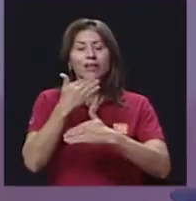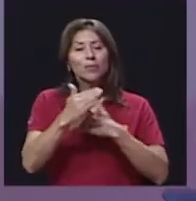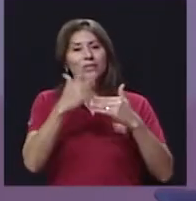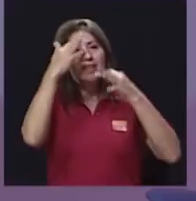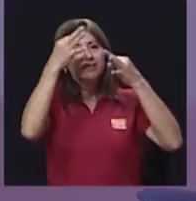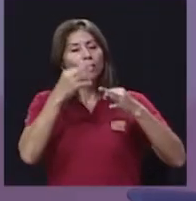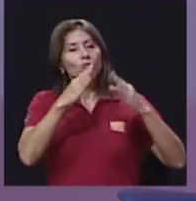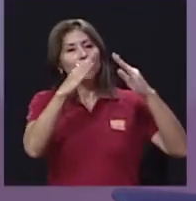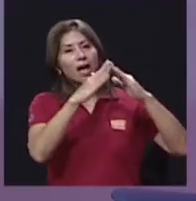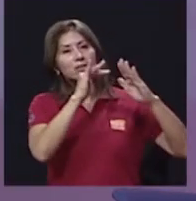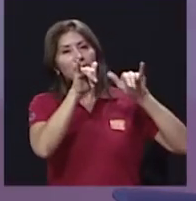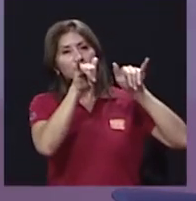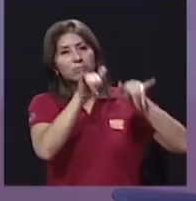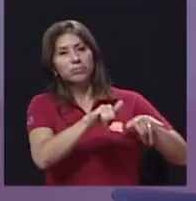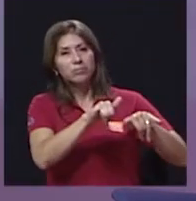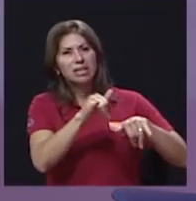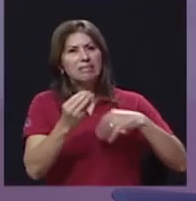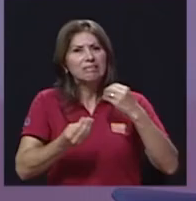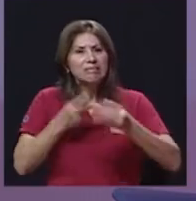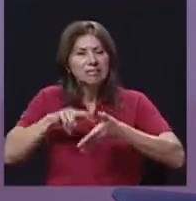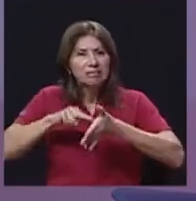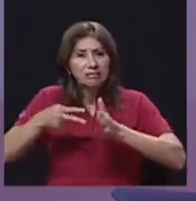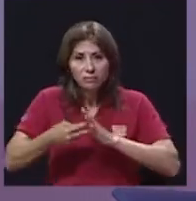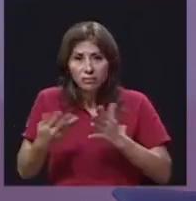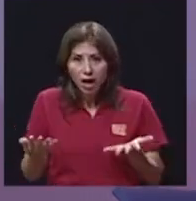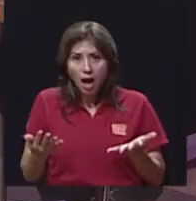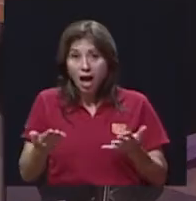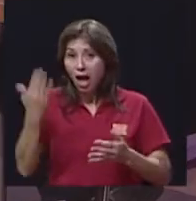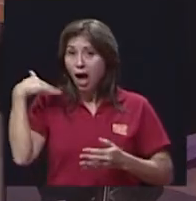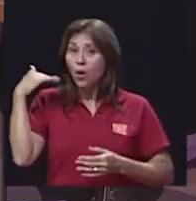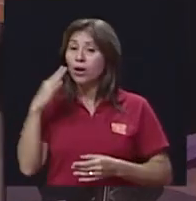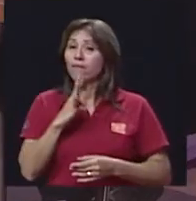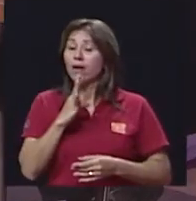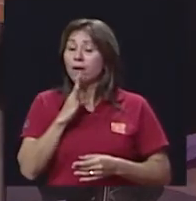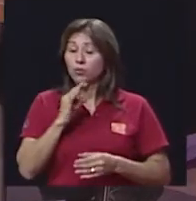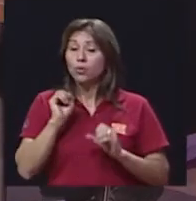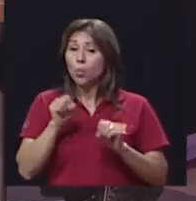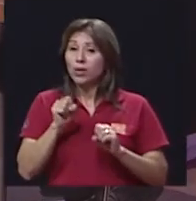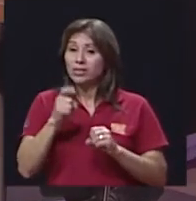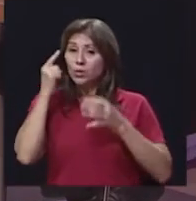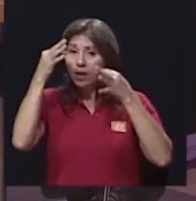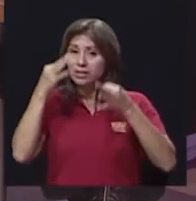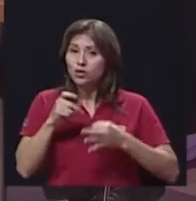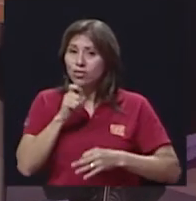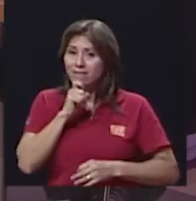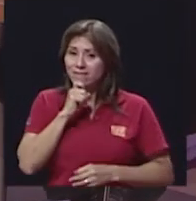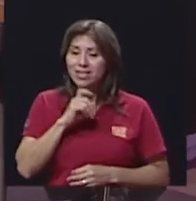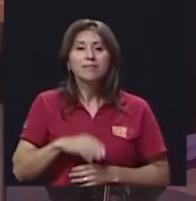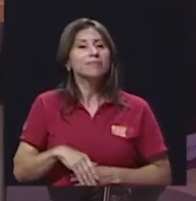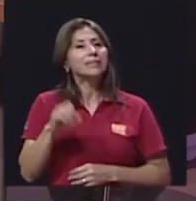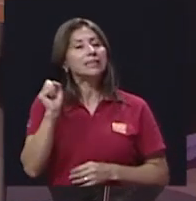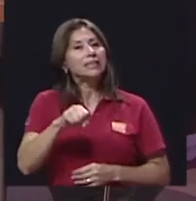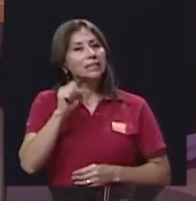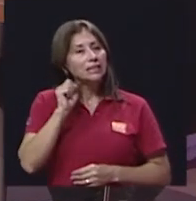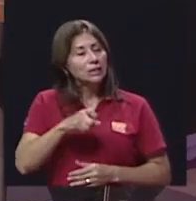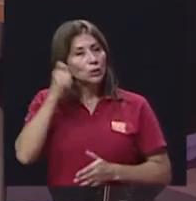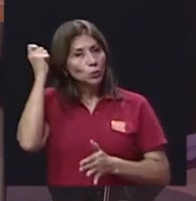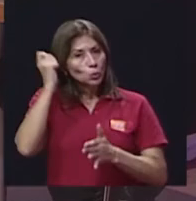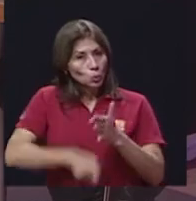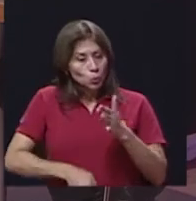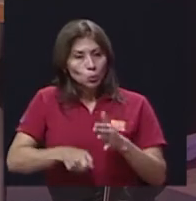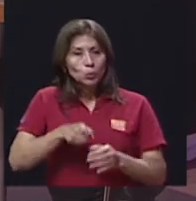eso y qué costos también verdad ahora hablábamos de los rudos que se puede decir que es bueno ser es una decisión muy dura